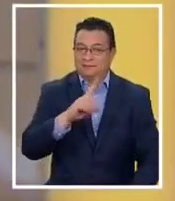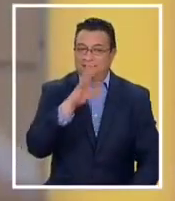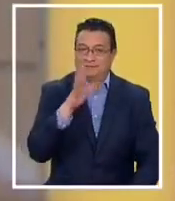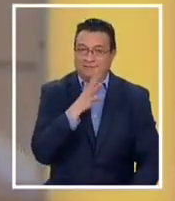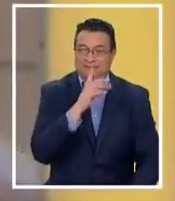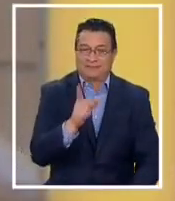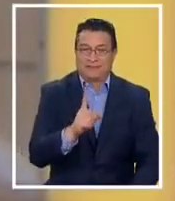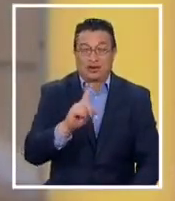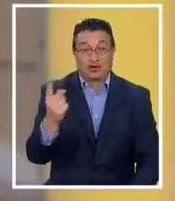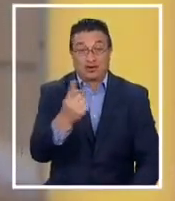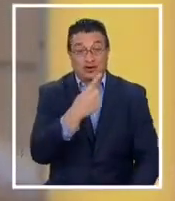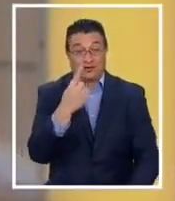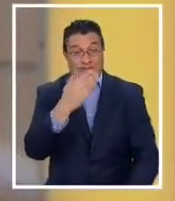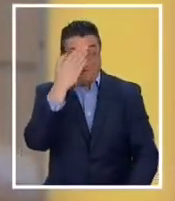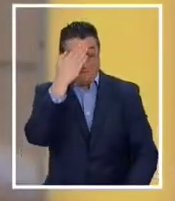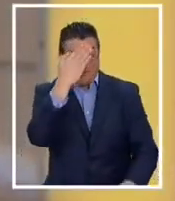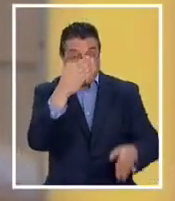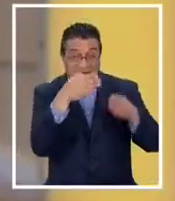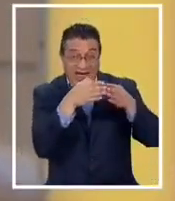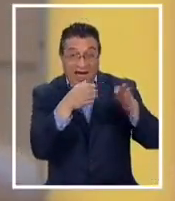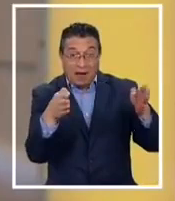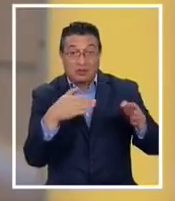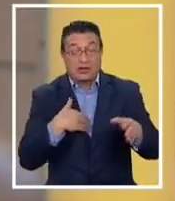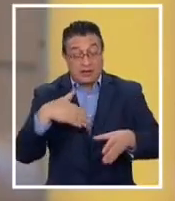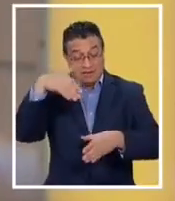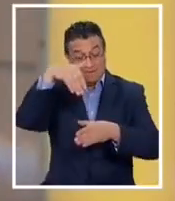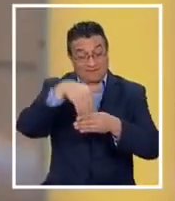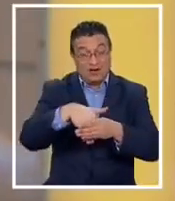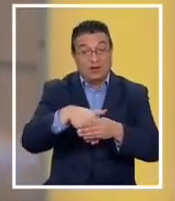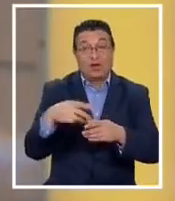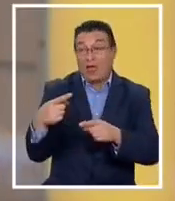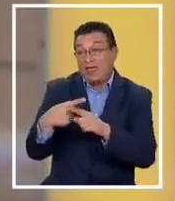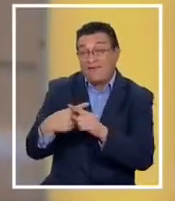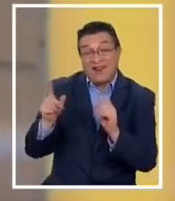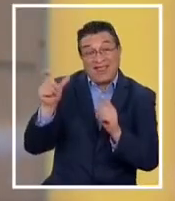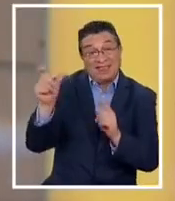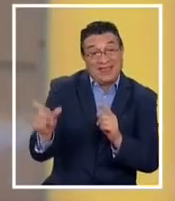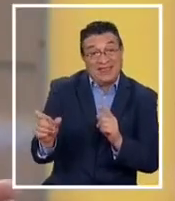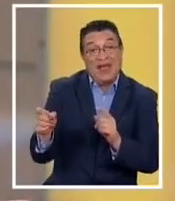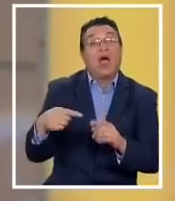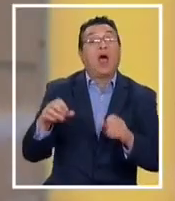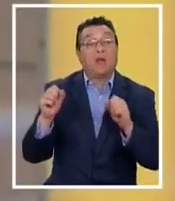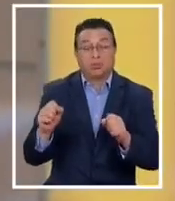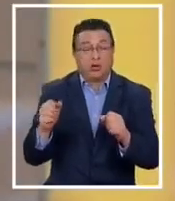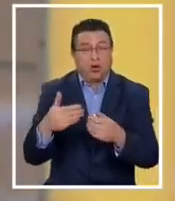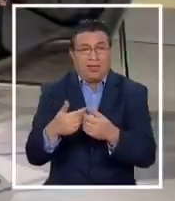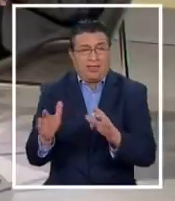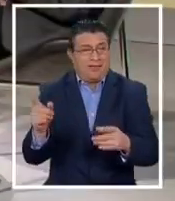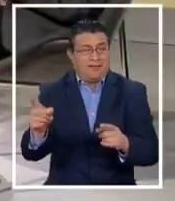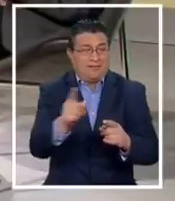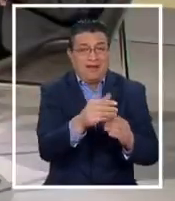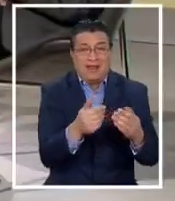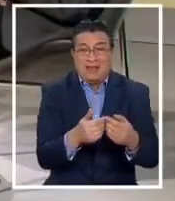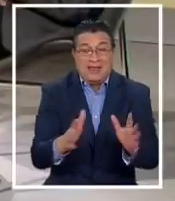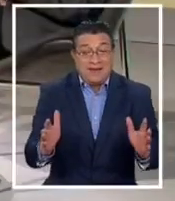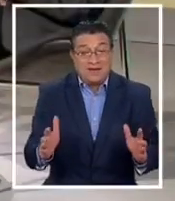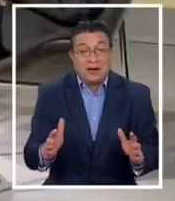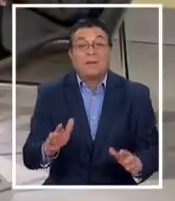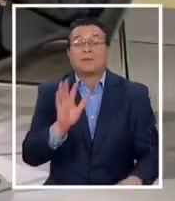lo tanto la gente en frente amplio que quiera votar por un candidato distinto al que yo han definido hoy día lo van a poder hacer igual claro